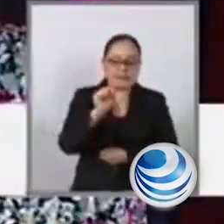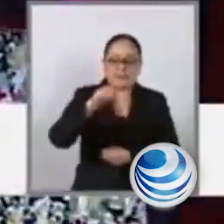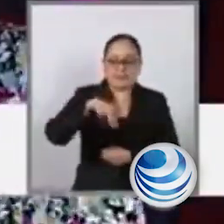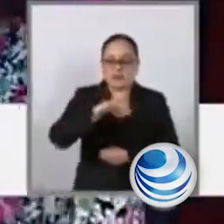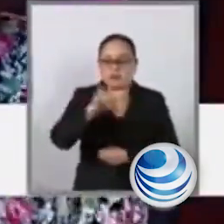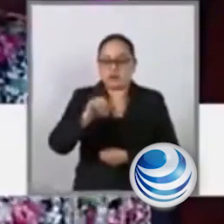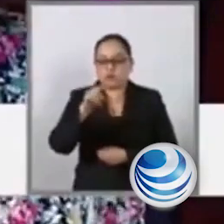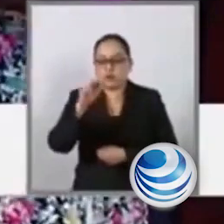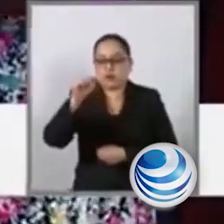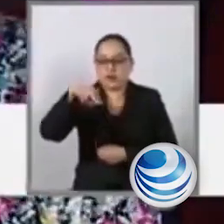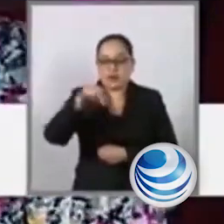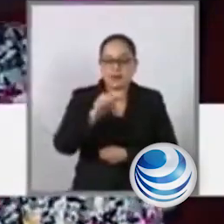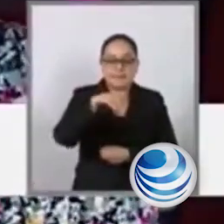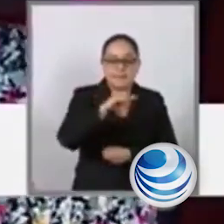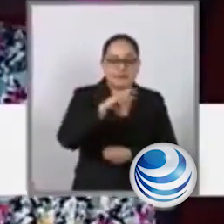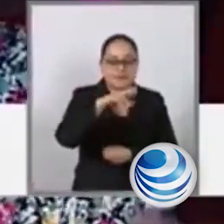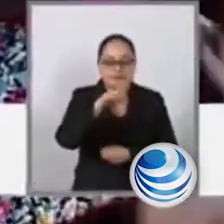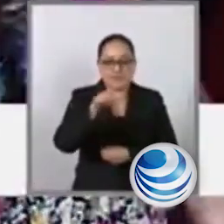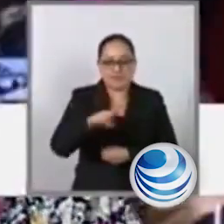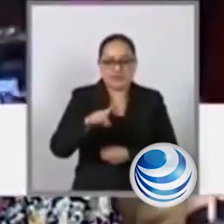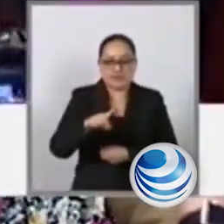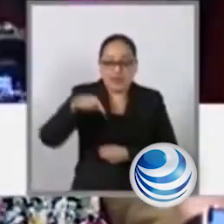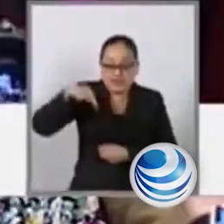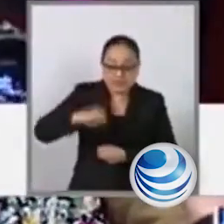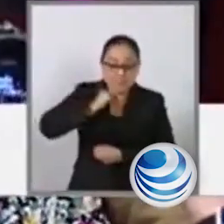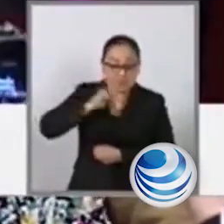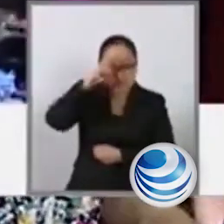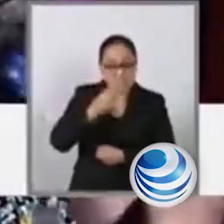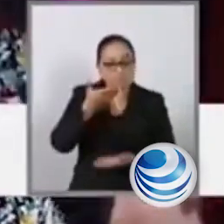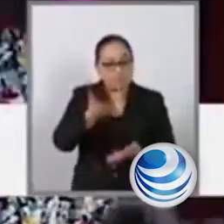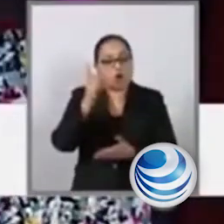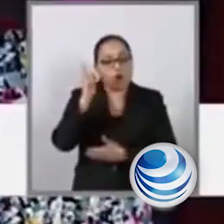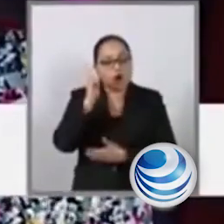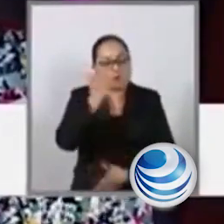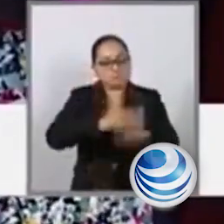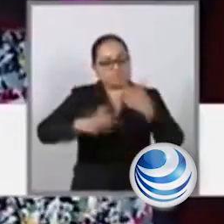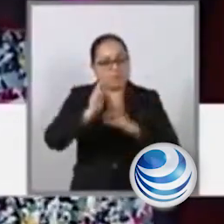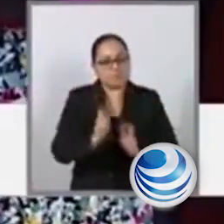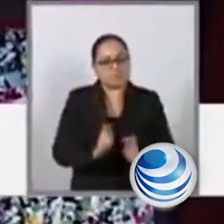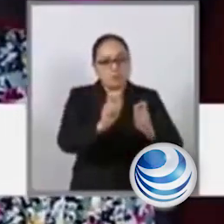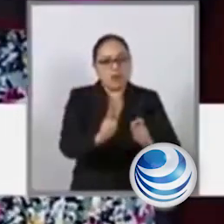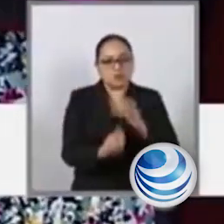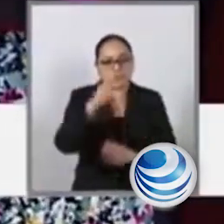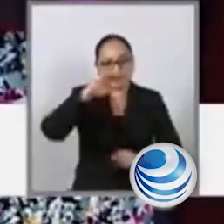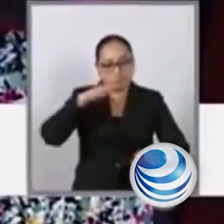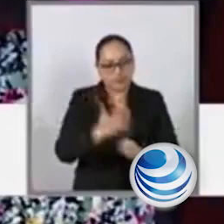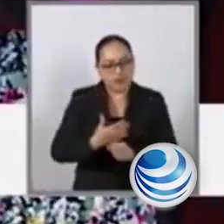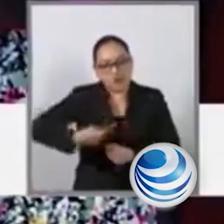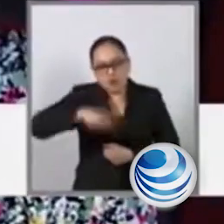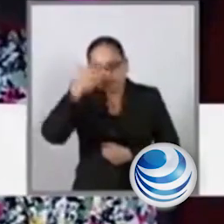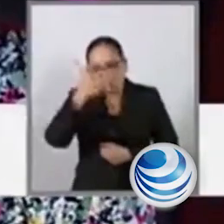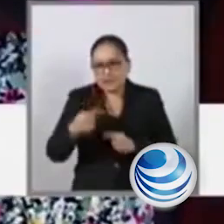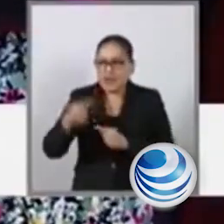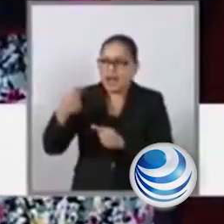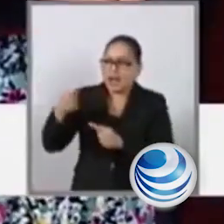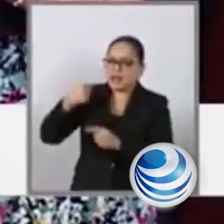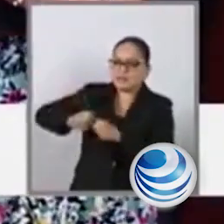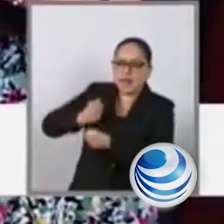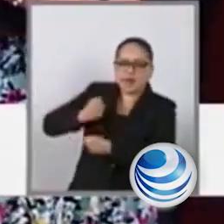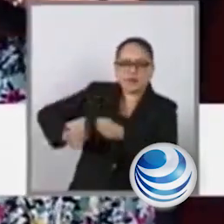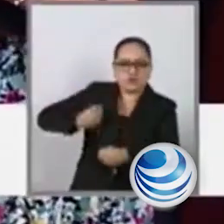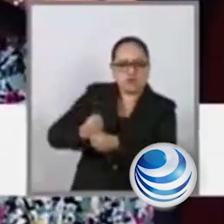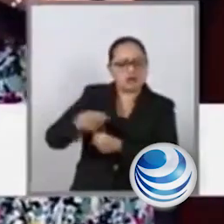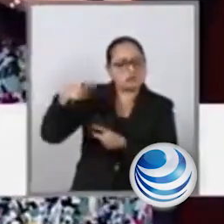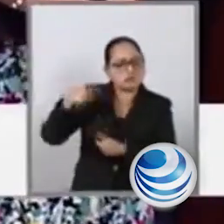directora San Juana Martínez Montemayor. A nombre del Senado de la República, le